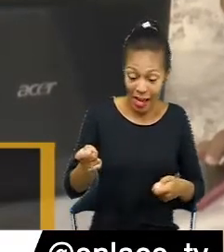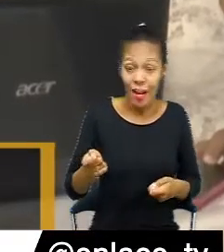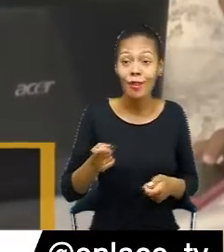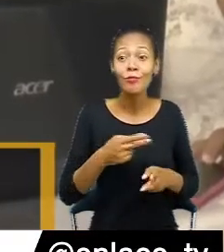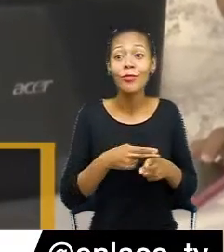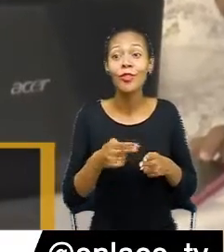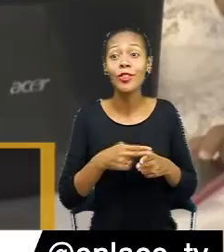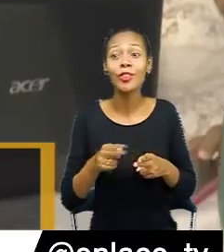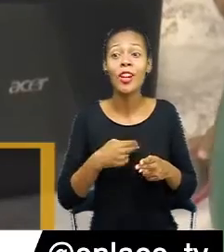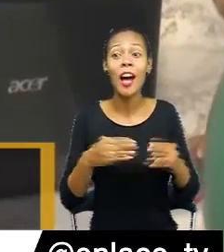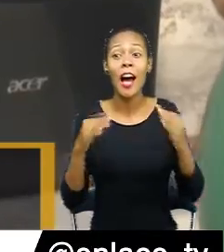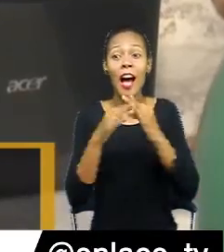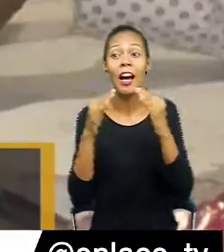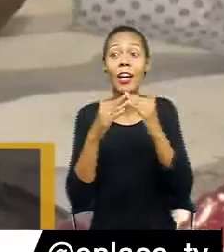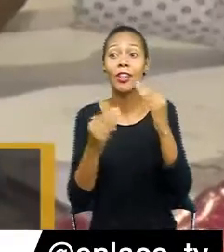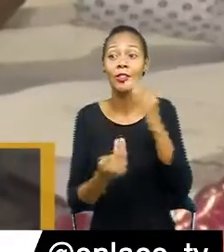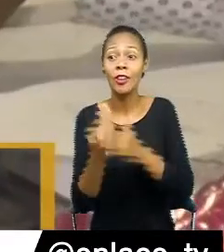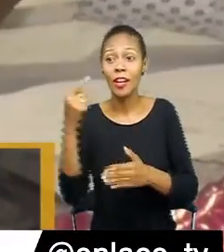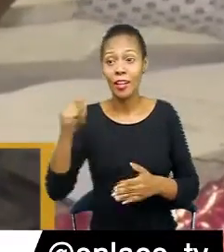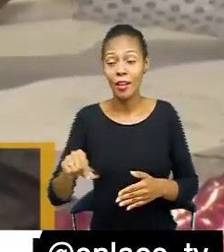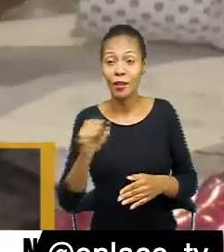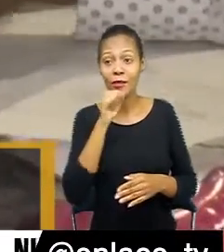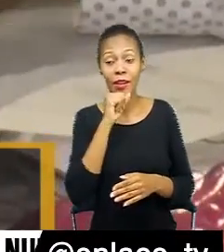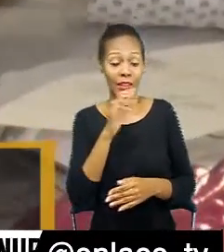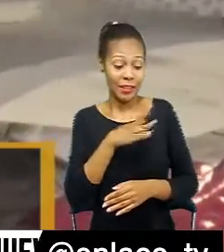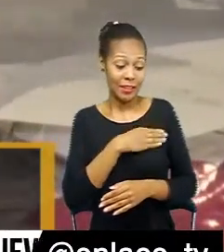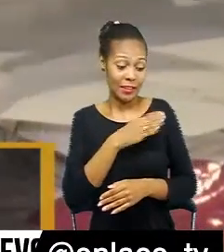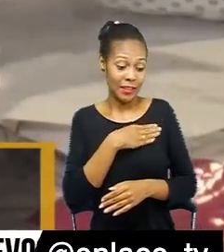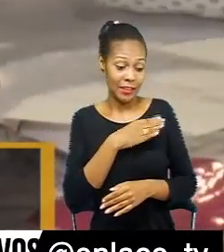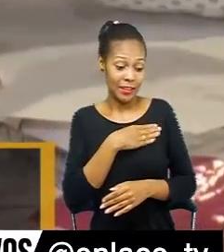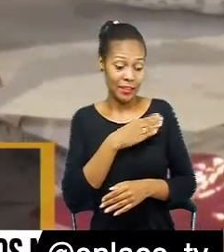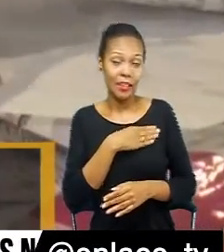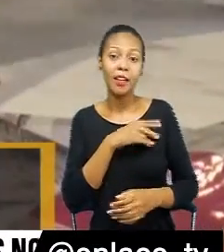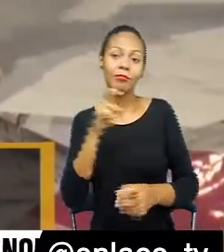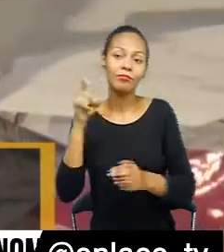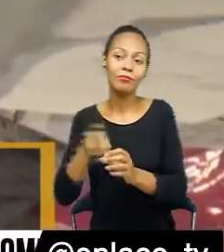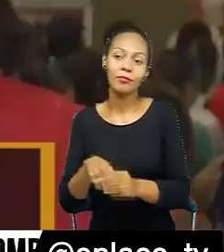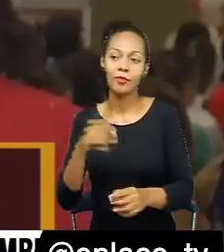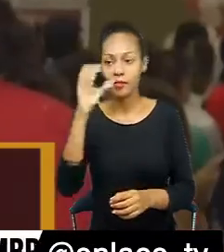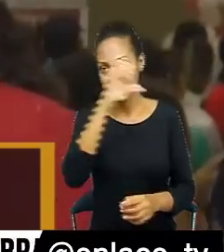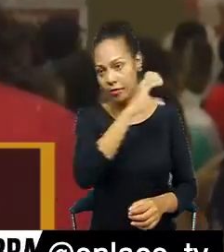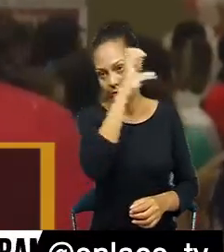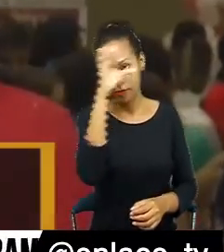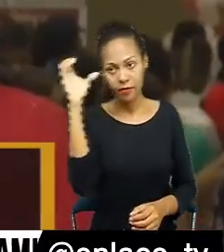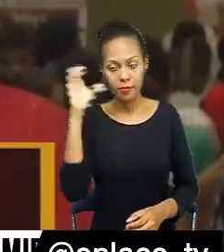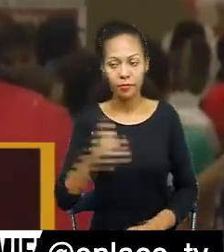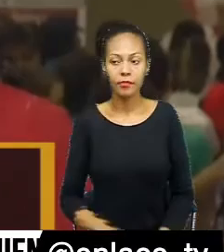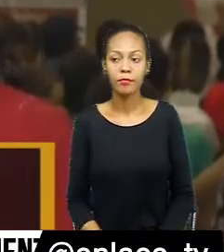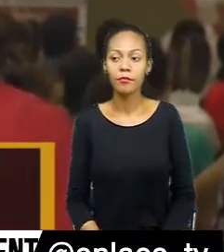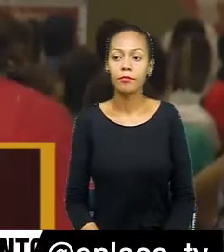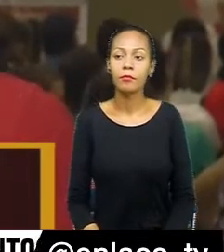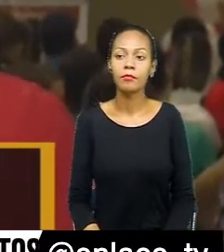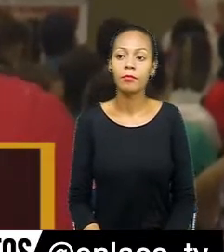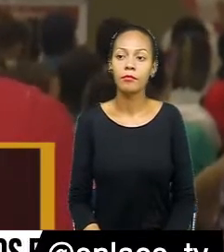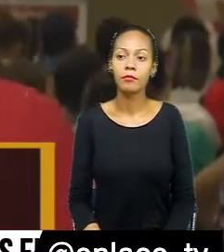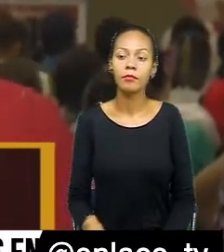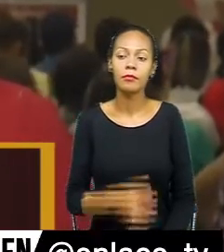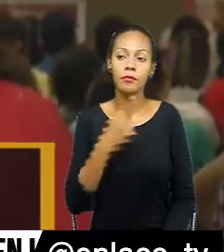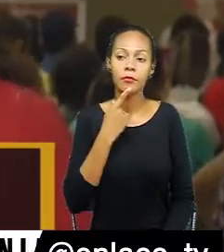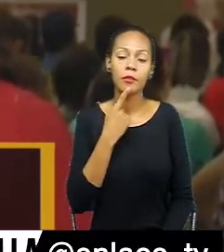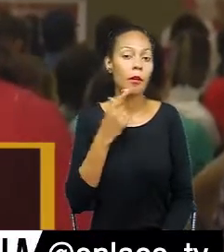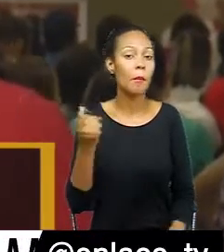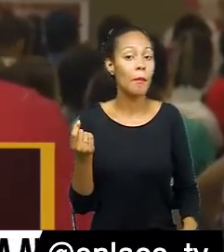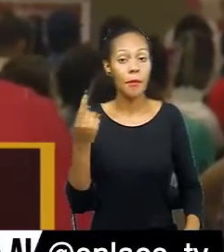vivienda en Barranca Bermeja, en especial los trabajadores afiliados a la caja. La primera feria de vivienda,